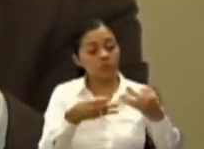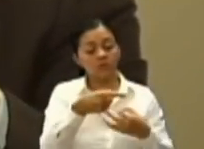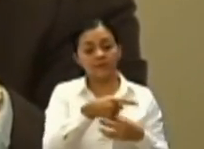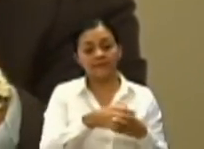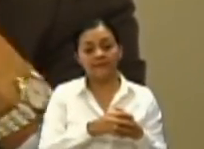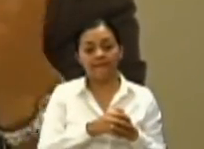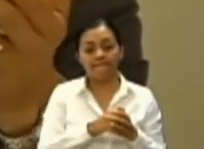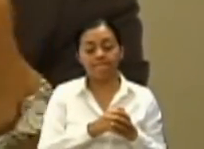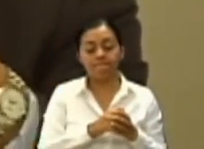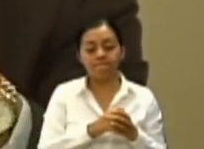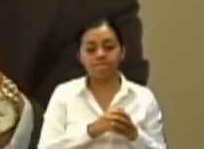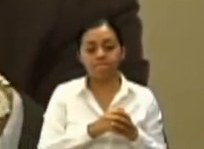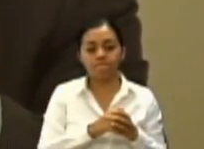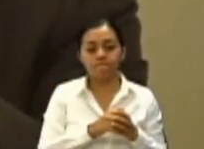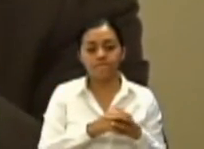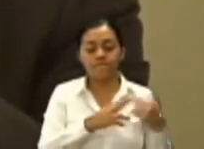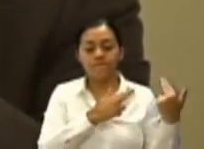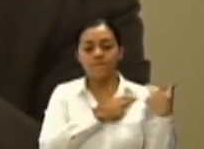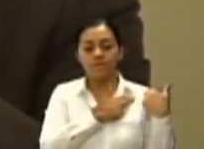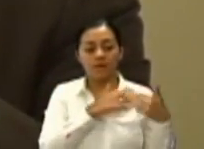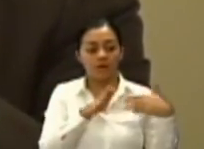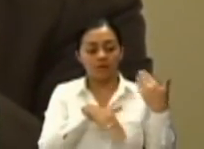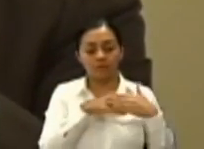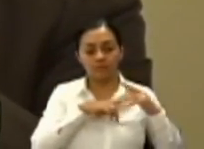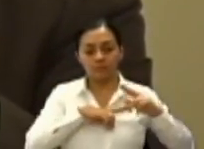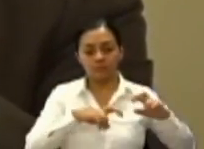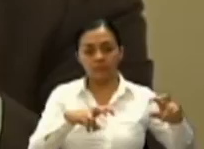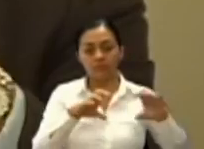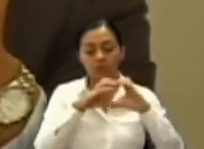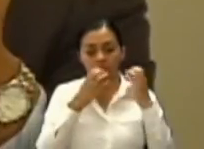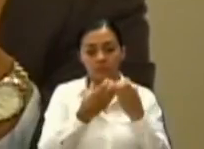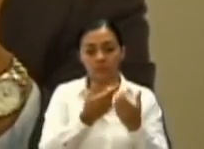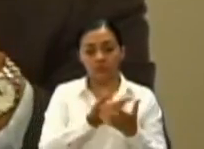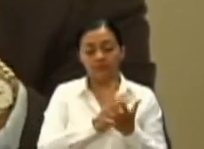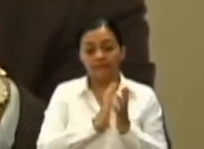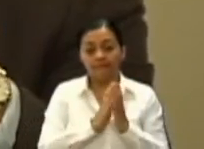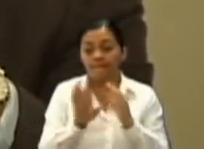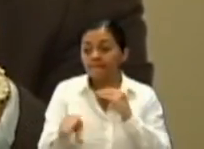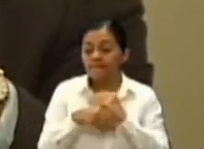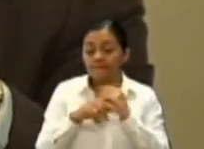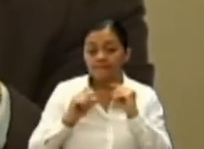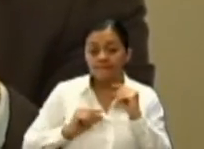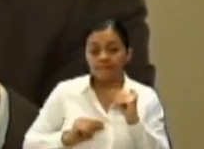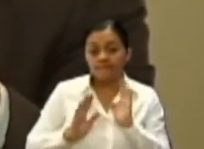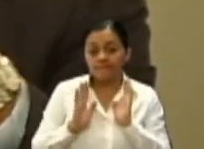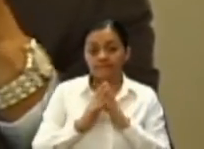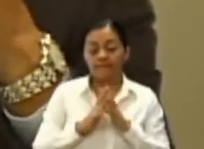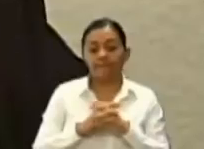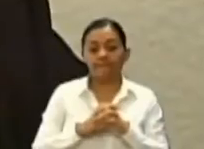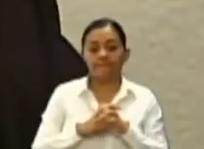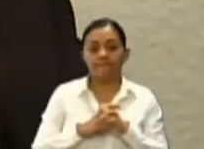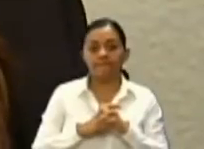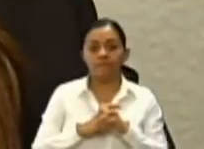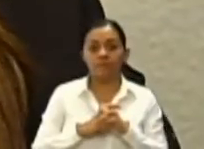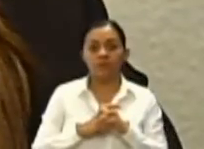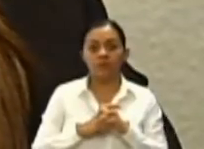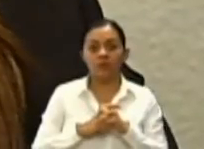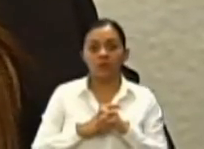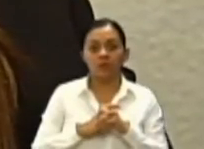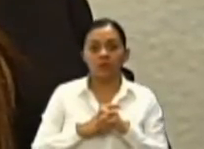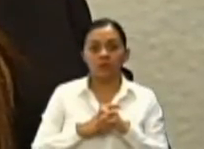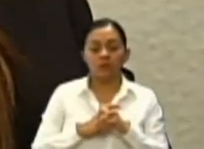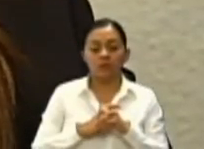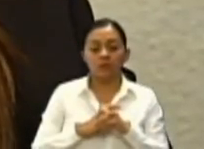justicia le diseña que ha sido la encargada de esta comisión si tiene más información al respecto presidente efectivamente